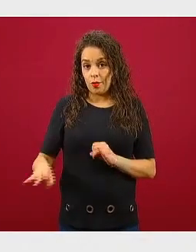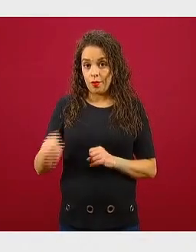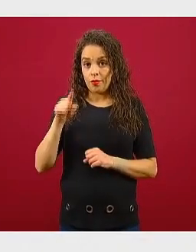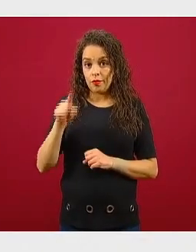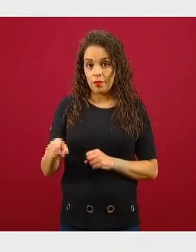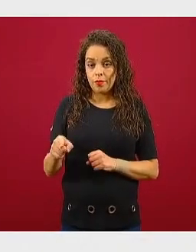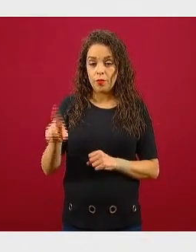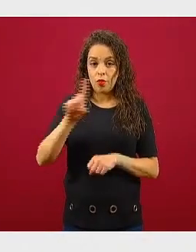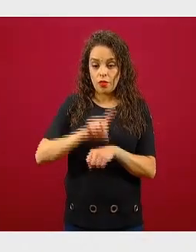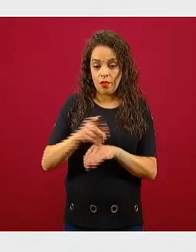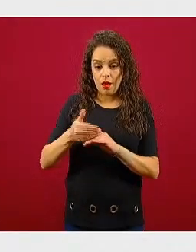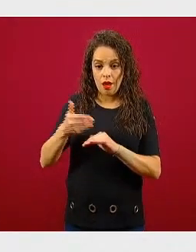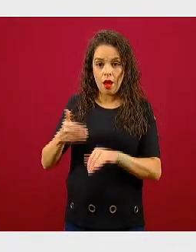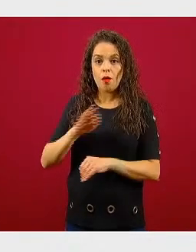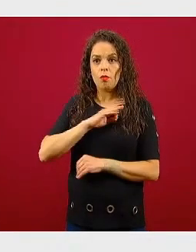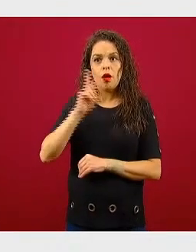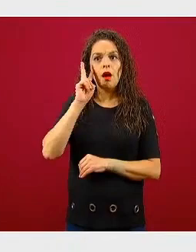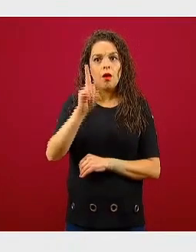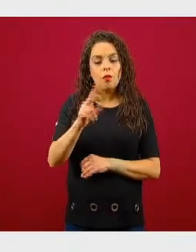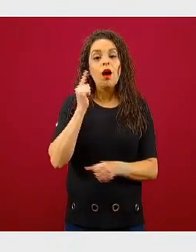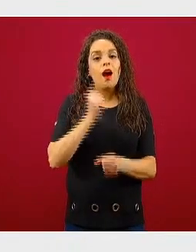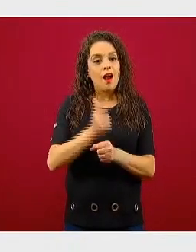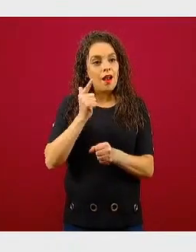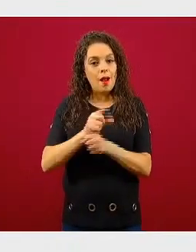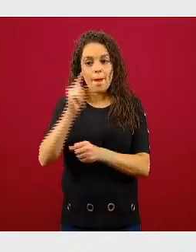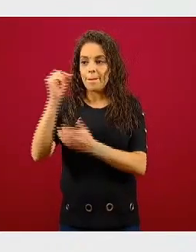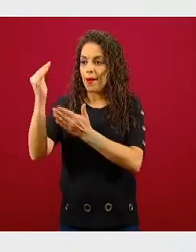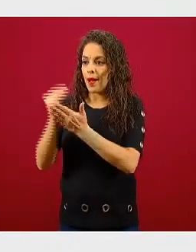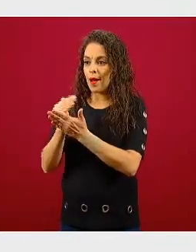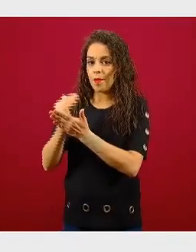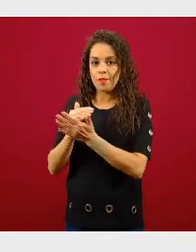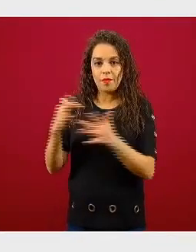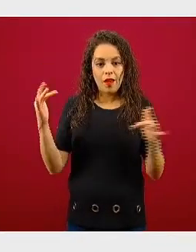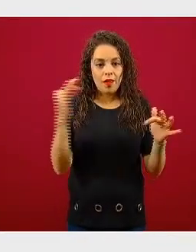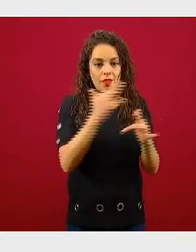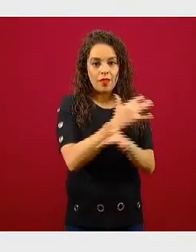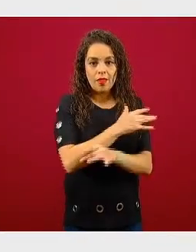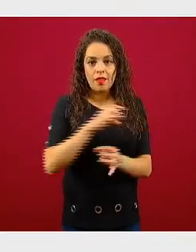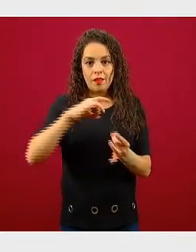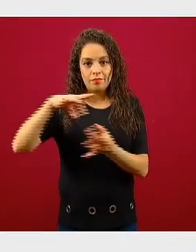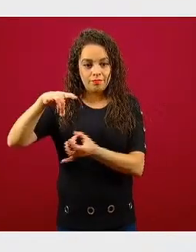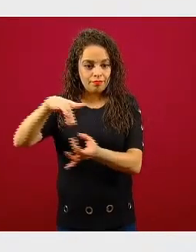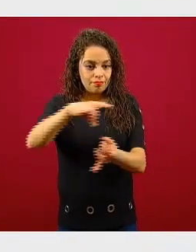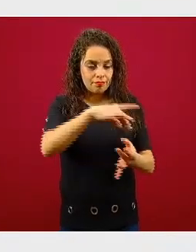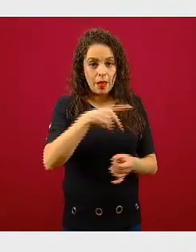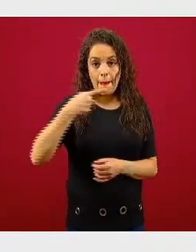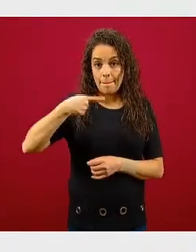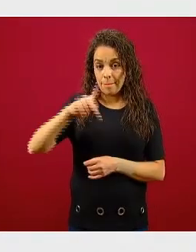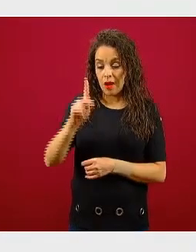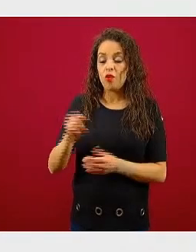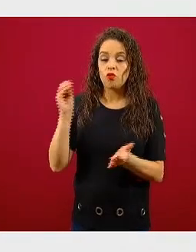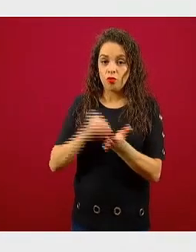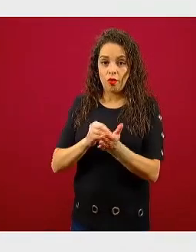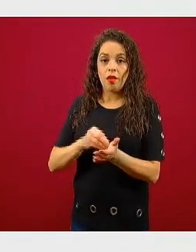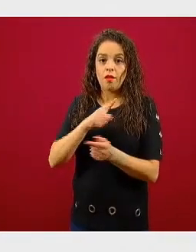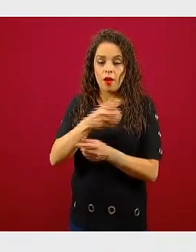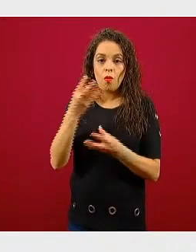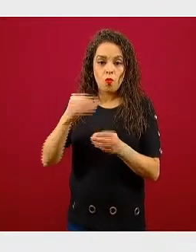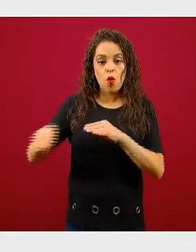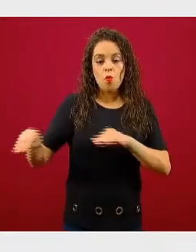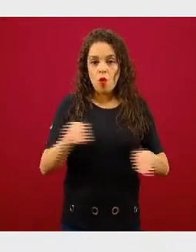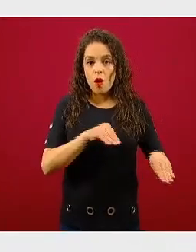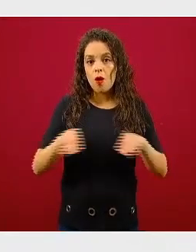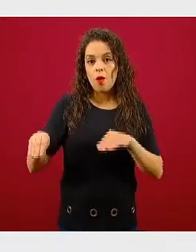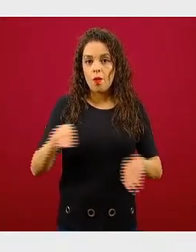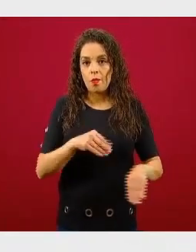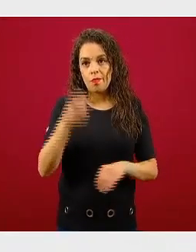ha mostrado una disminución en la movilidad, pero habían estado con bastante movilidad en